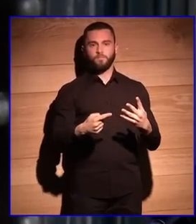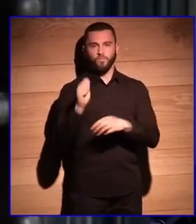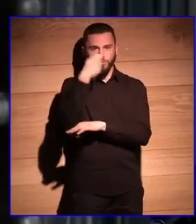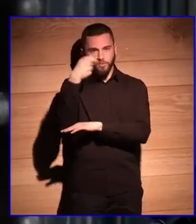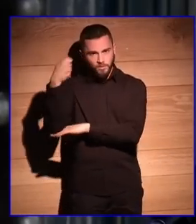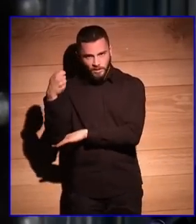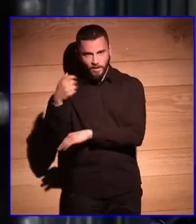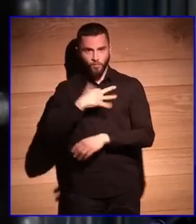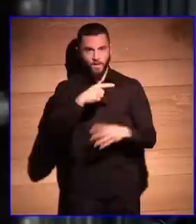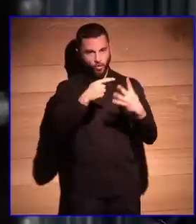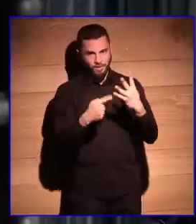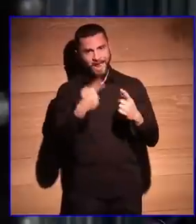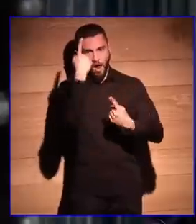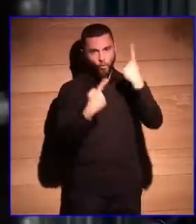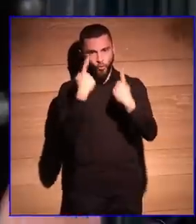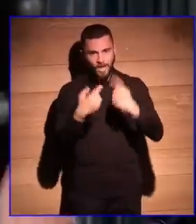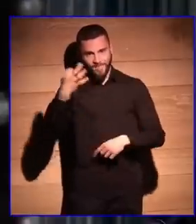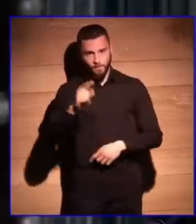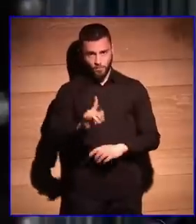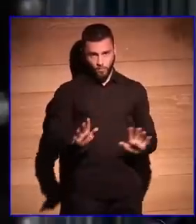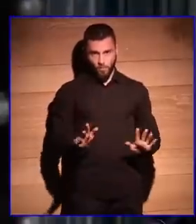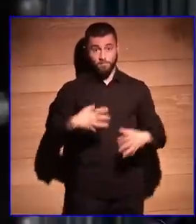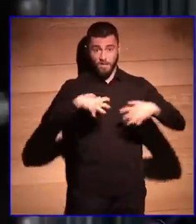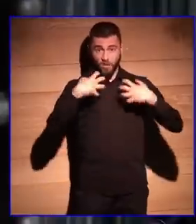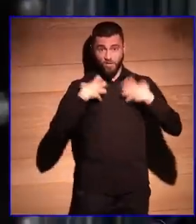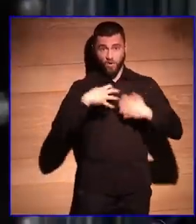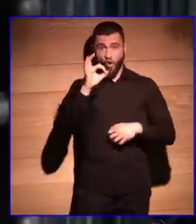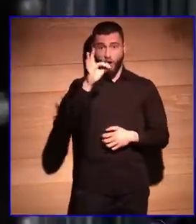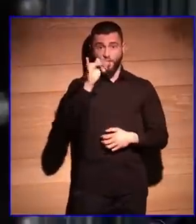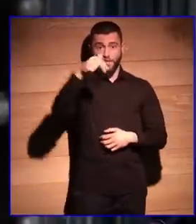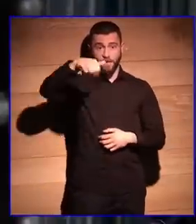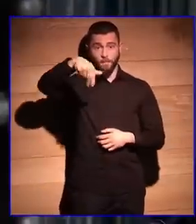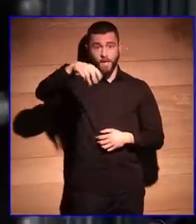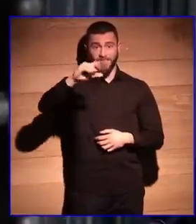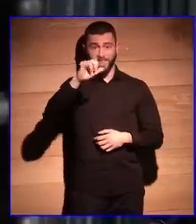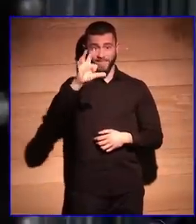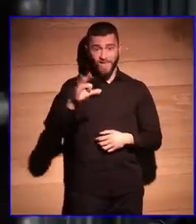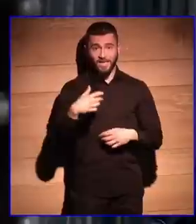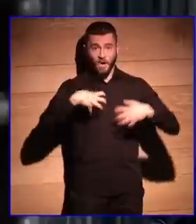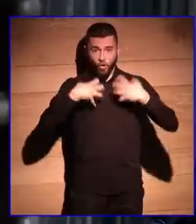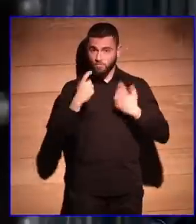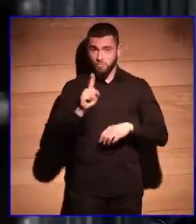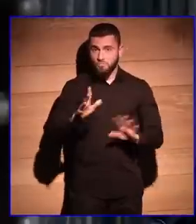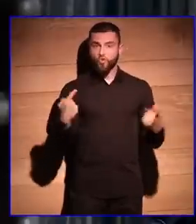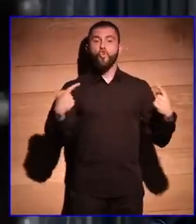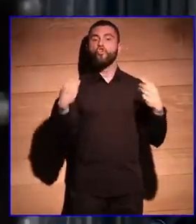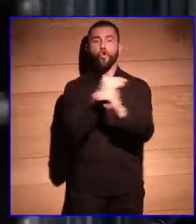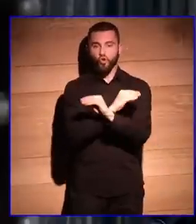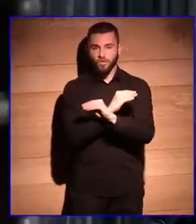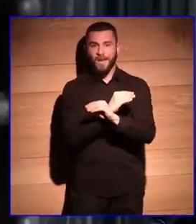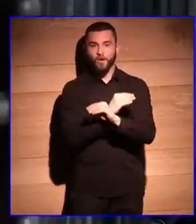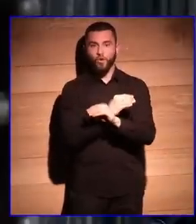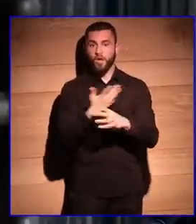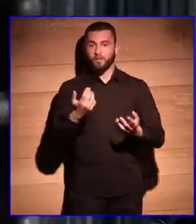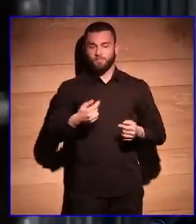no deberías tener. Y sin embargo no hay egoísmo en Ozymandias, lo que hay es, de hecho, lo contrario, es el altruismo